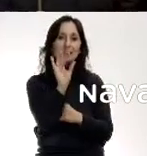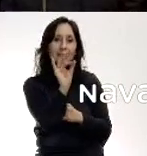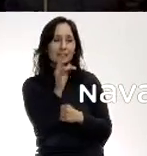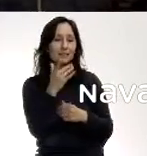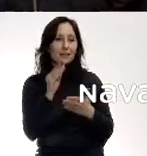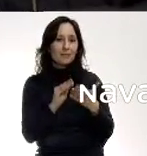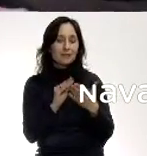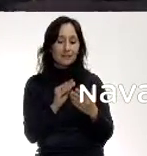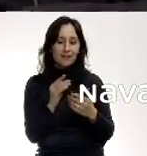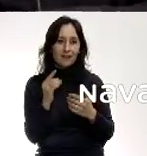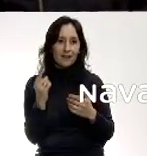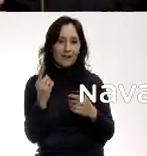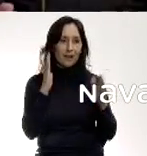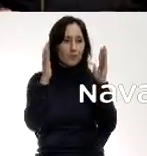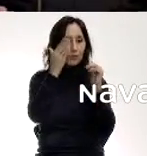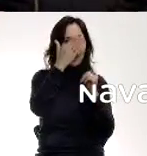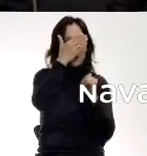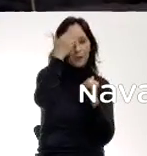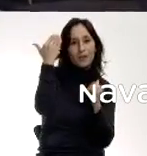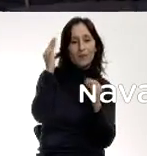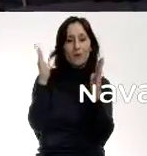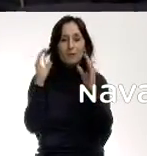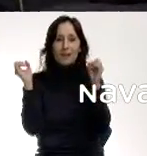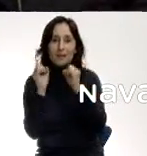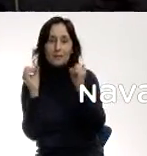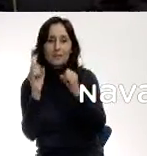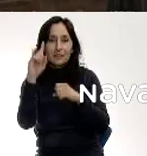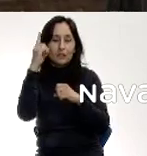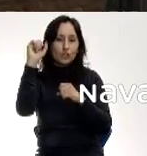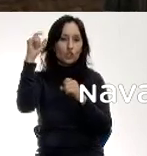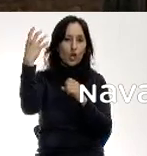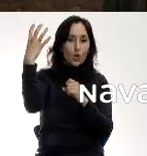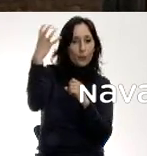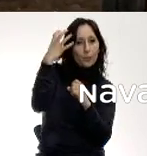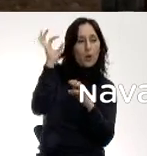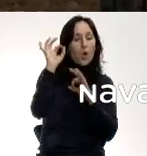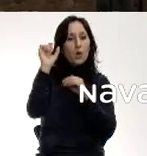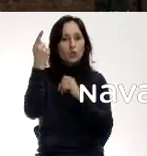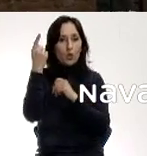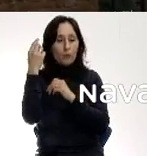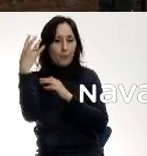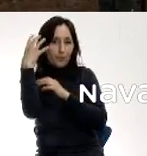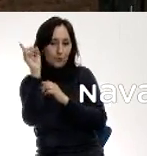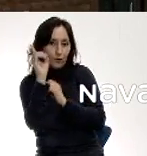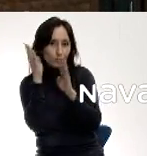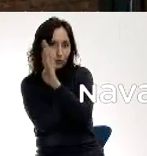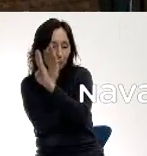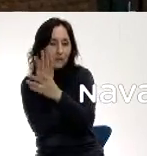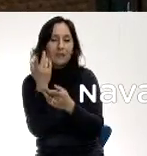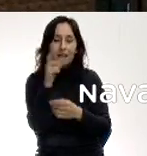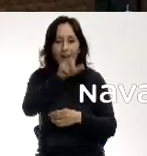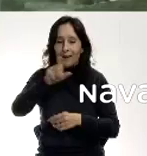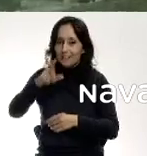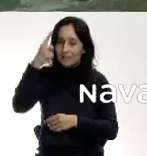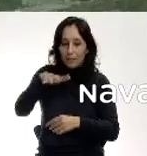sus sitios donde ponerse en verano, en invierno, para que no dé el sol, para que no dé el calor, pero sí que muchos de los vecinos de Artajona